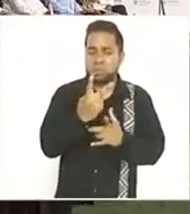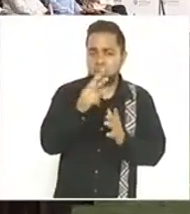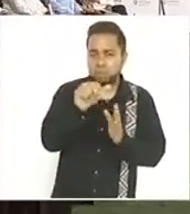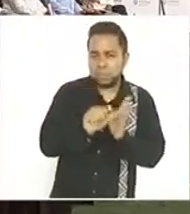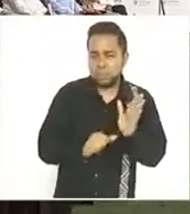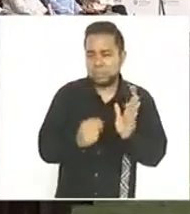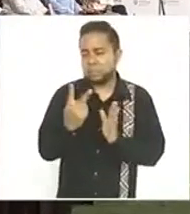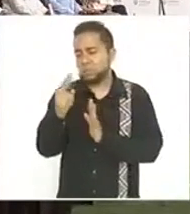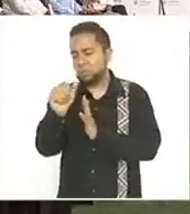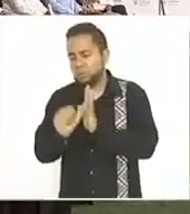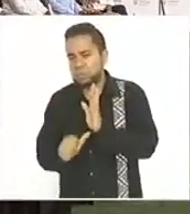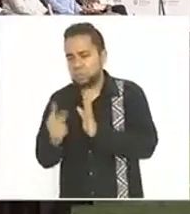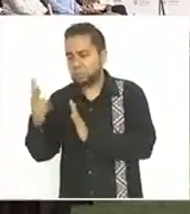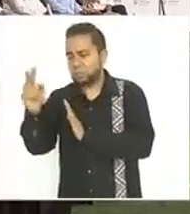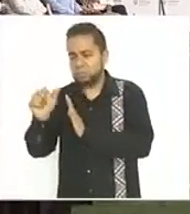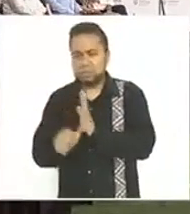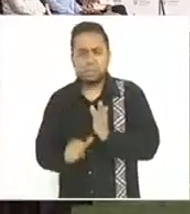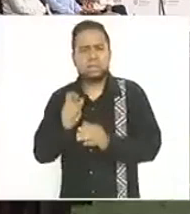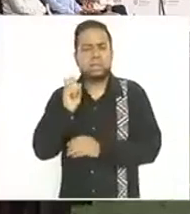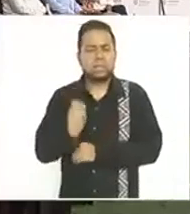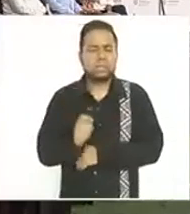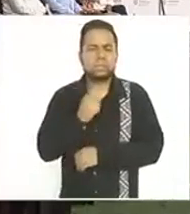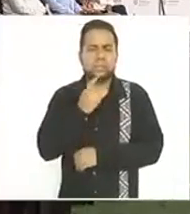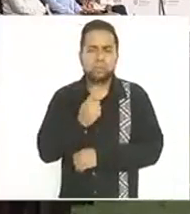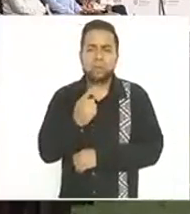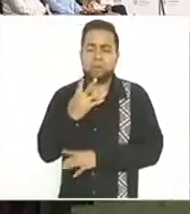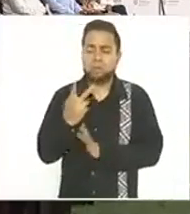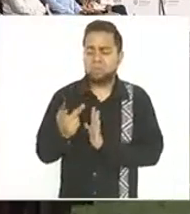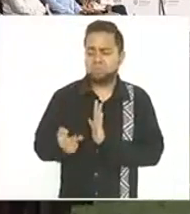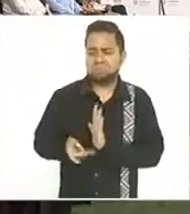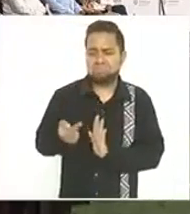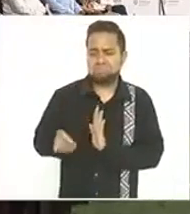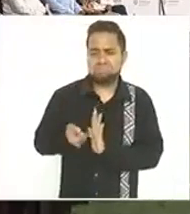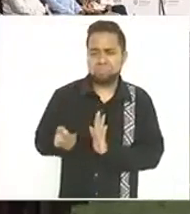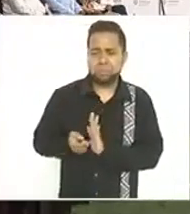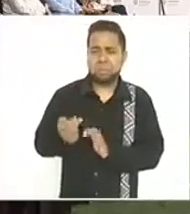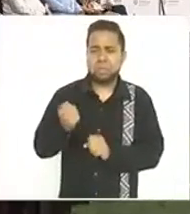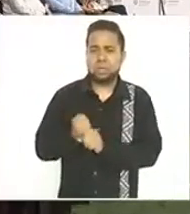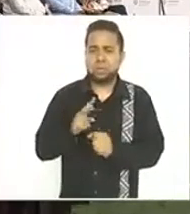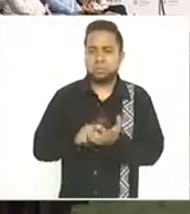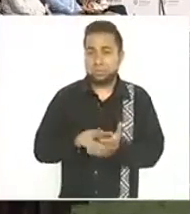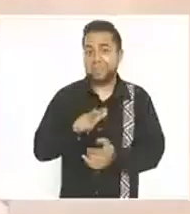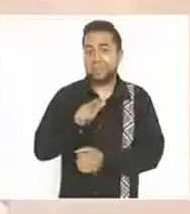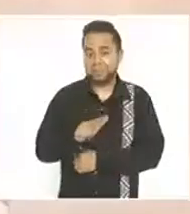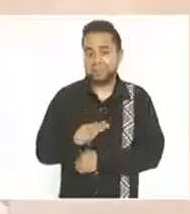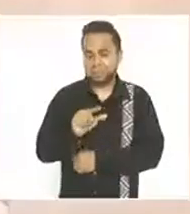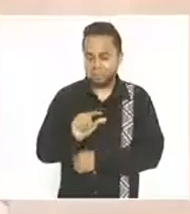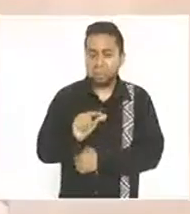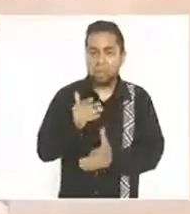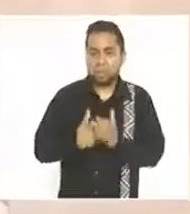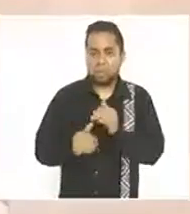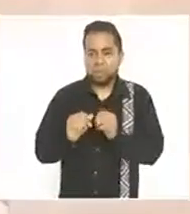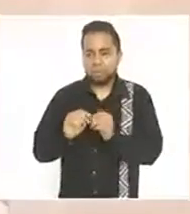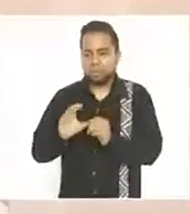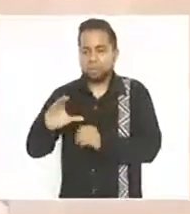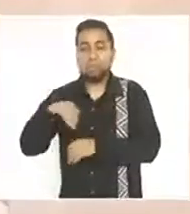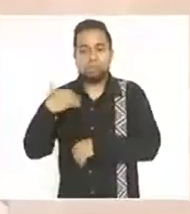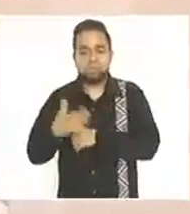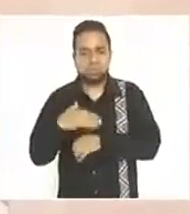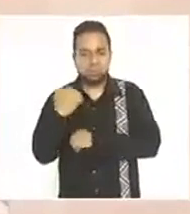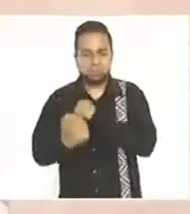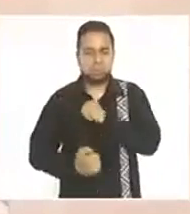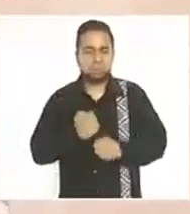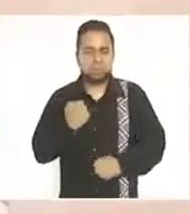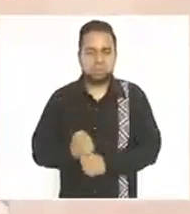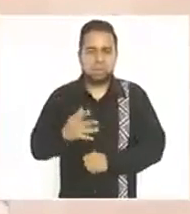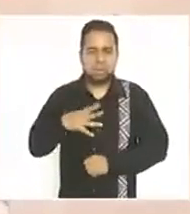bimestrales, lo que significa cuatro veces más que en el 2018. Pero el próximo año se van